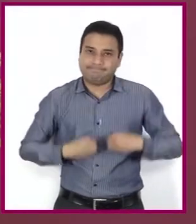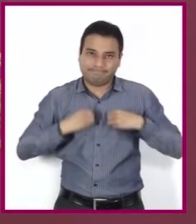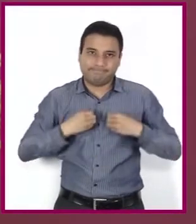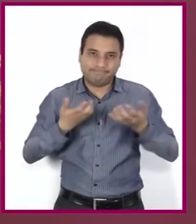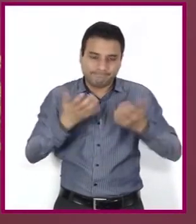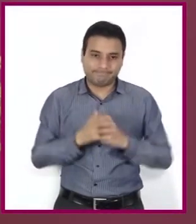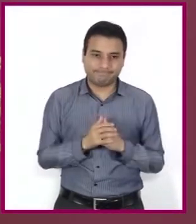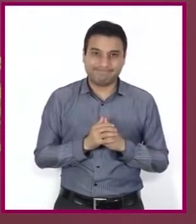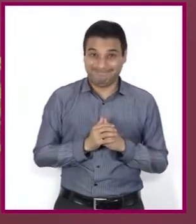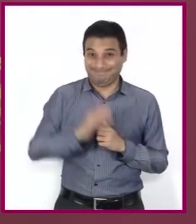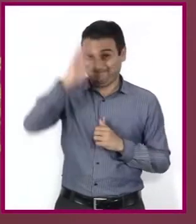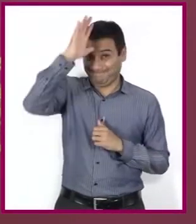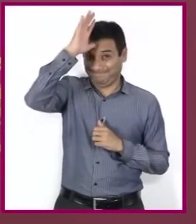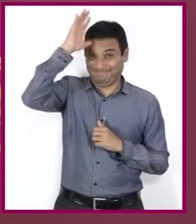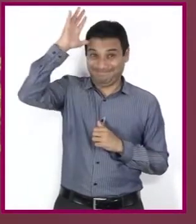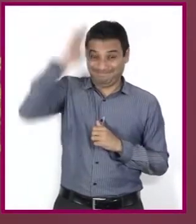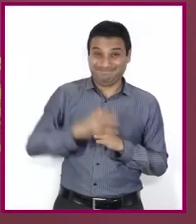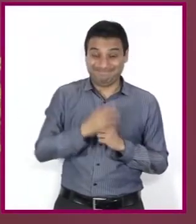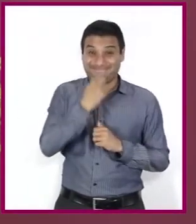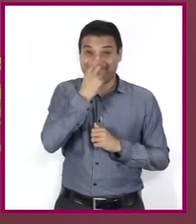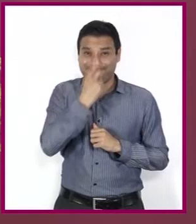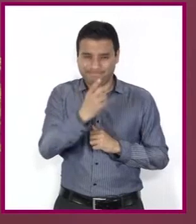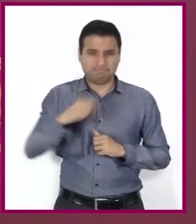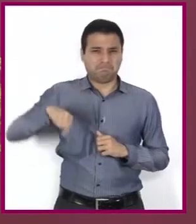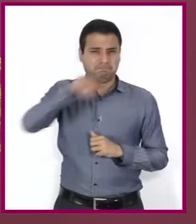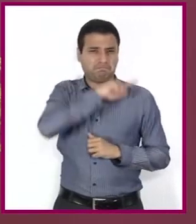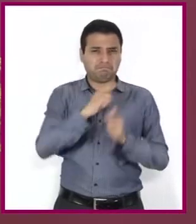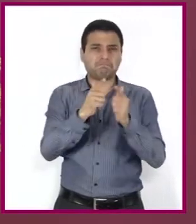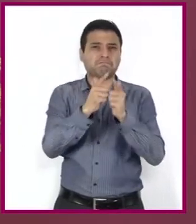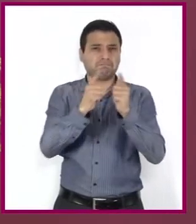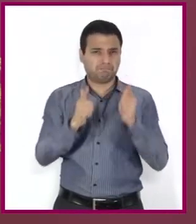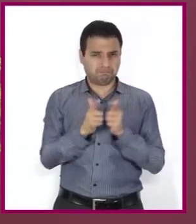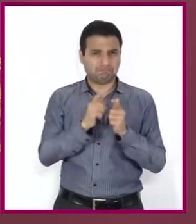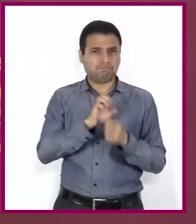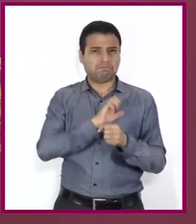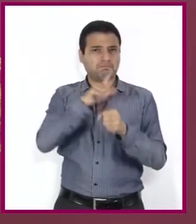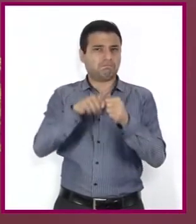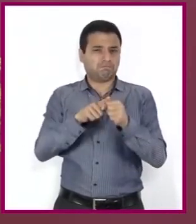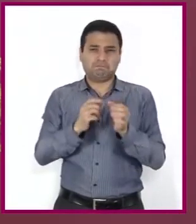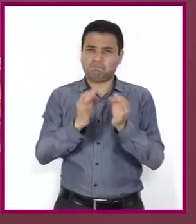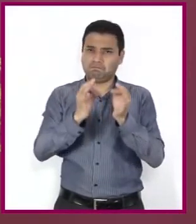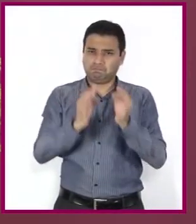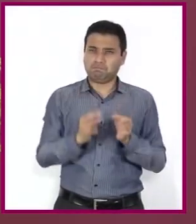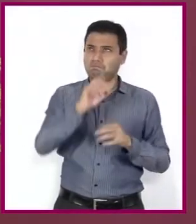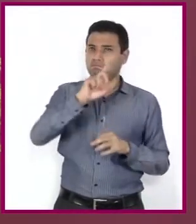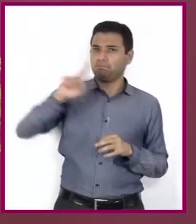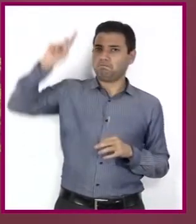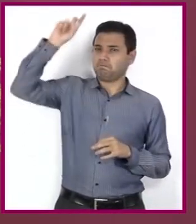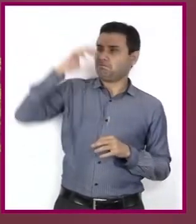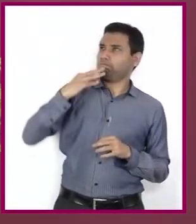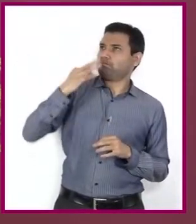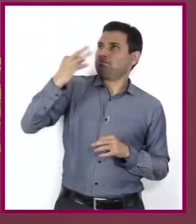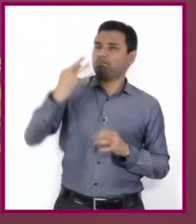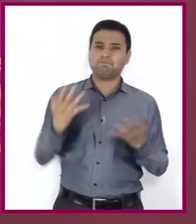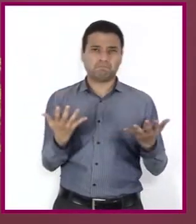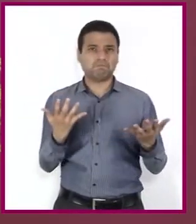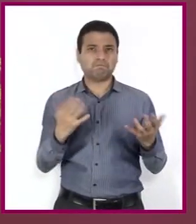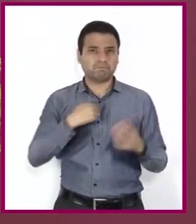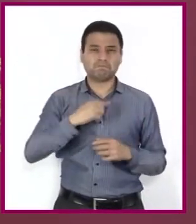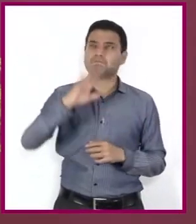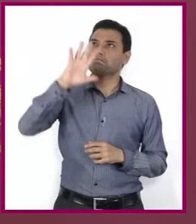creía como el pueblo elegido por Huitzilopochtli para cumplir el papel de los 5 Mimixcoas, que en el mito fueron elegidos por el sol para